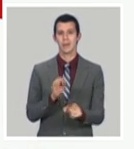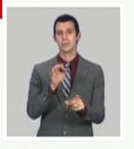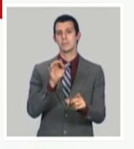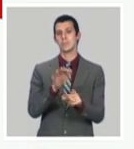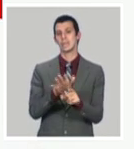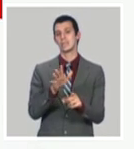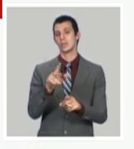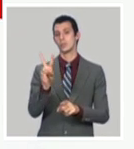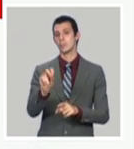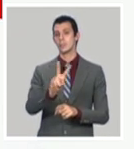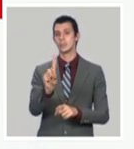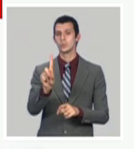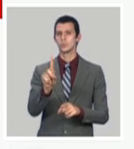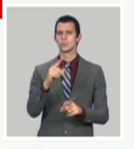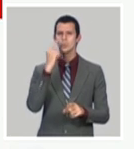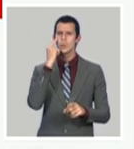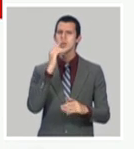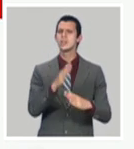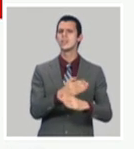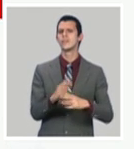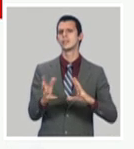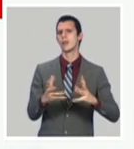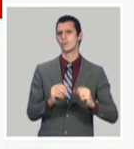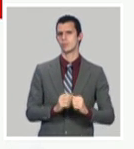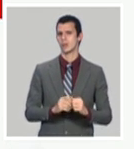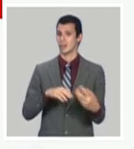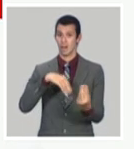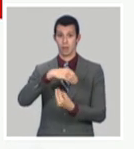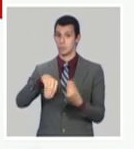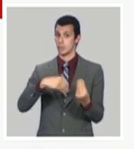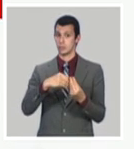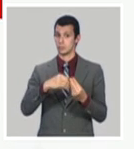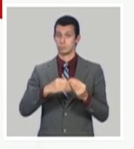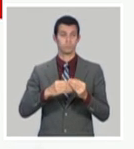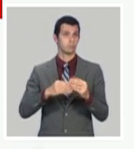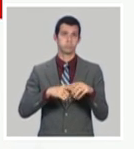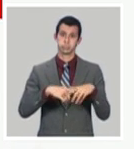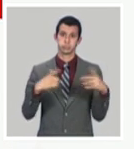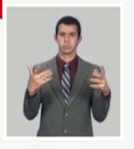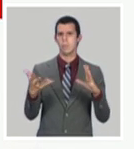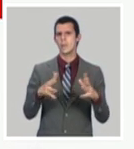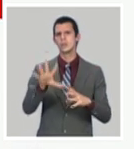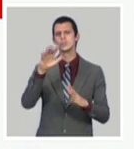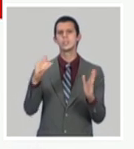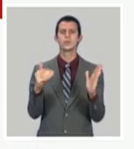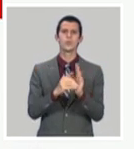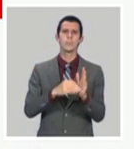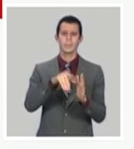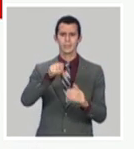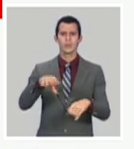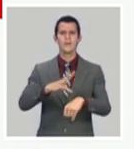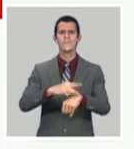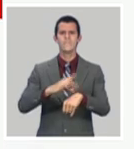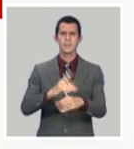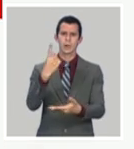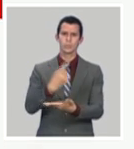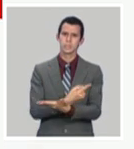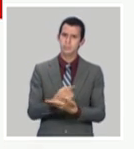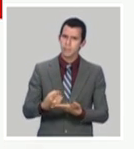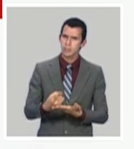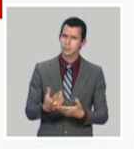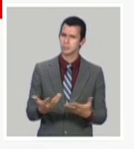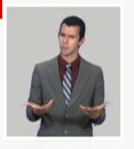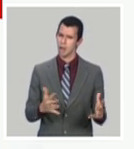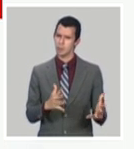diferente. Más de 5.000 casos confirmados por semana, con un aumento de la transmisión en varios territorios